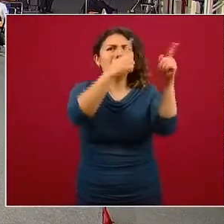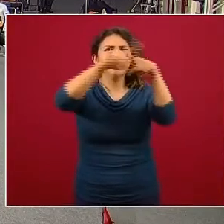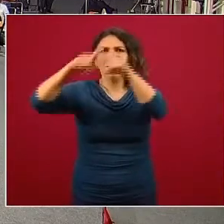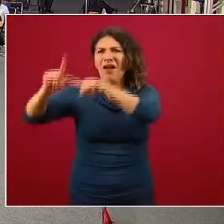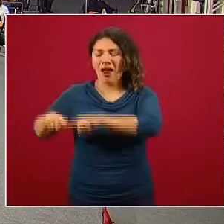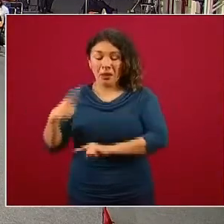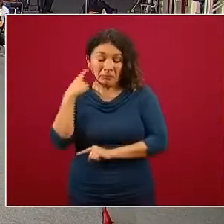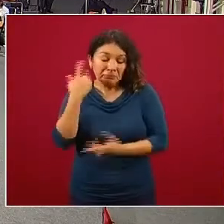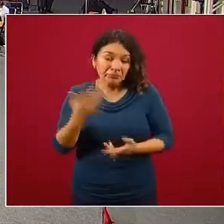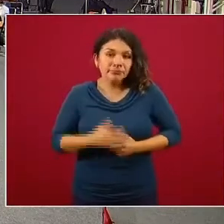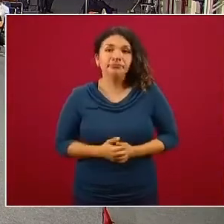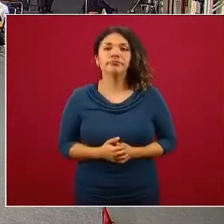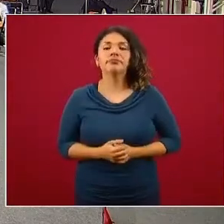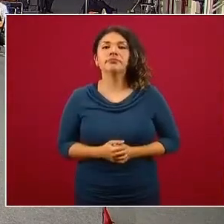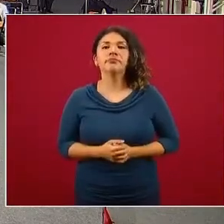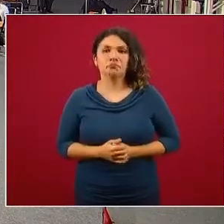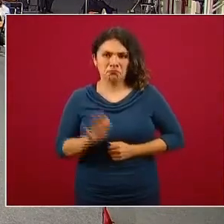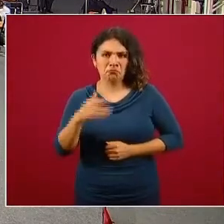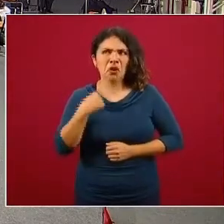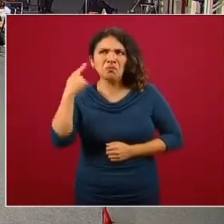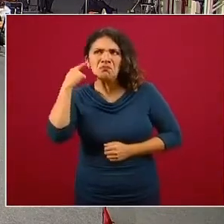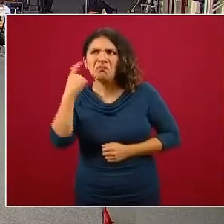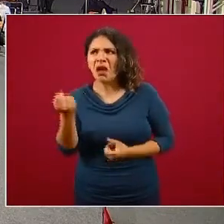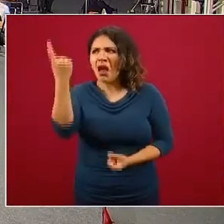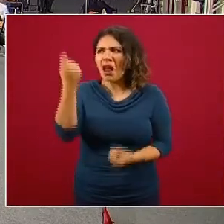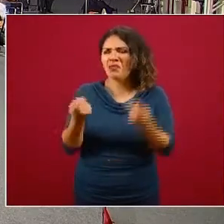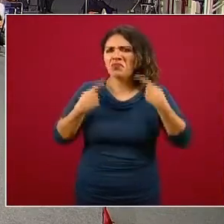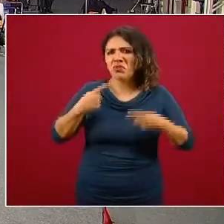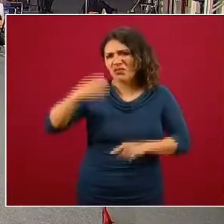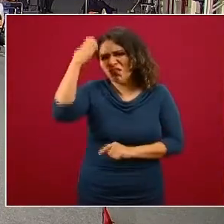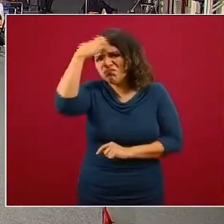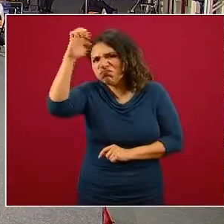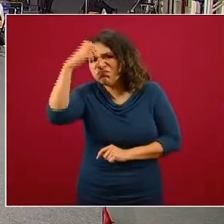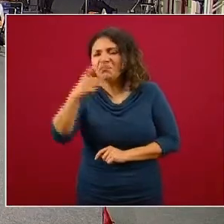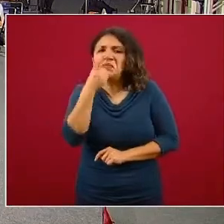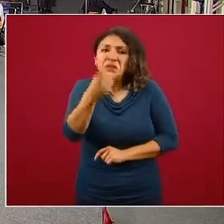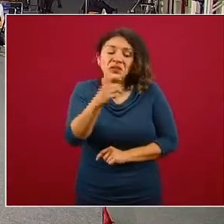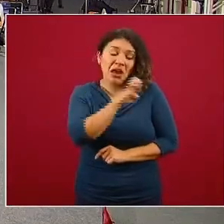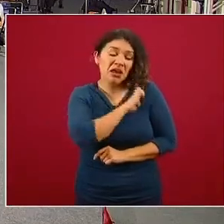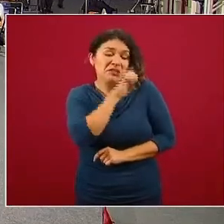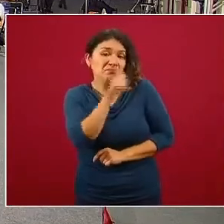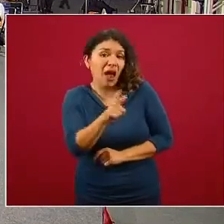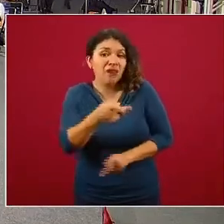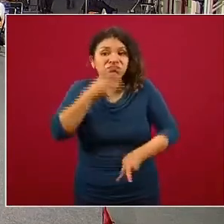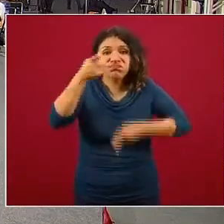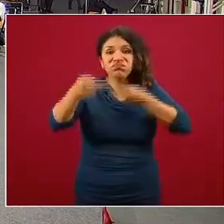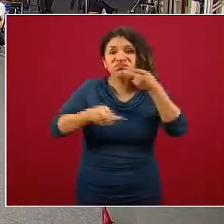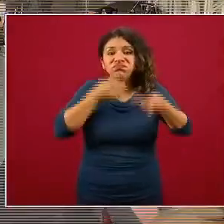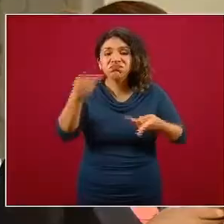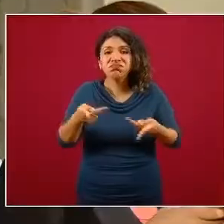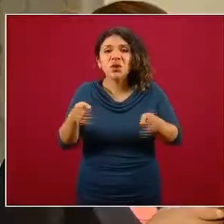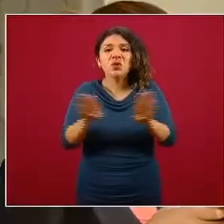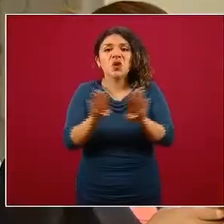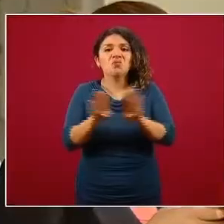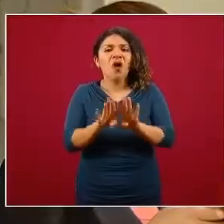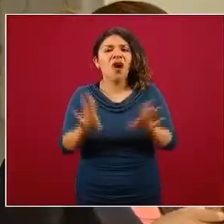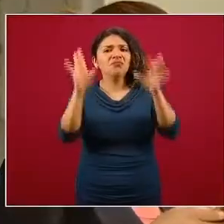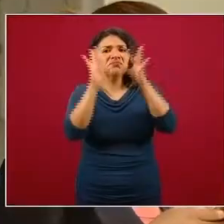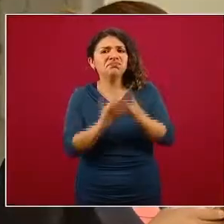sectores. Escucho a algunos analistas, algunos disque especialistas,